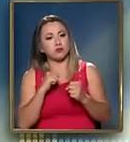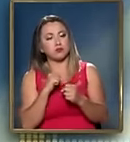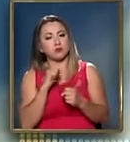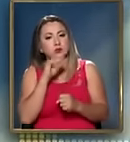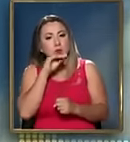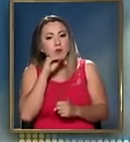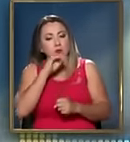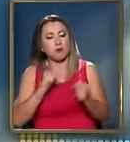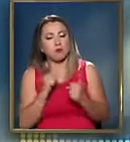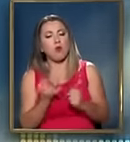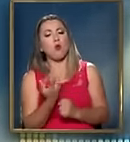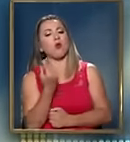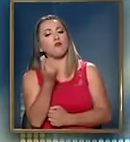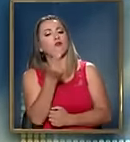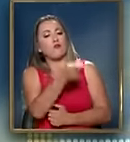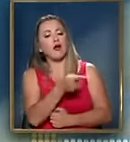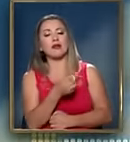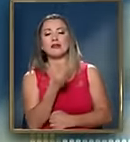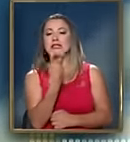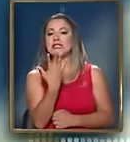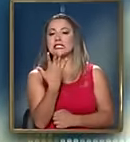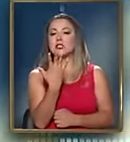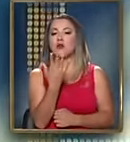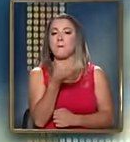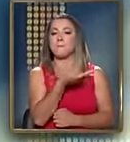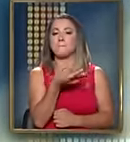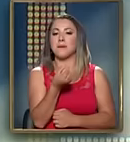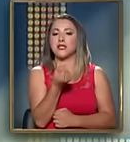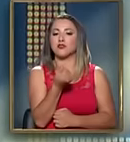o sea, ¿cuánto vale un huevo de eso? 35 pesos.